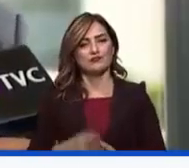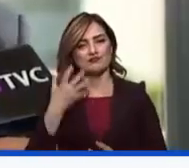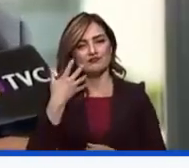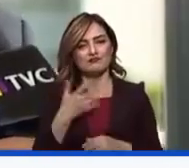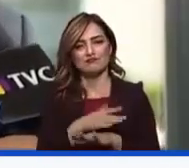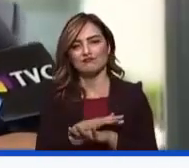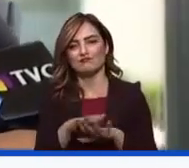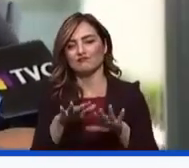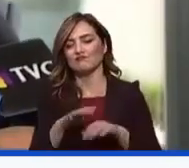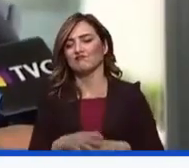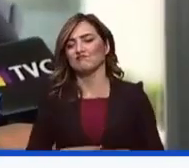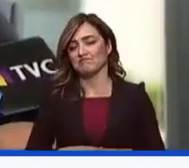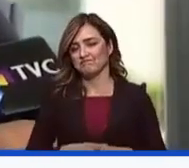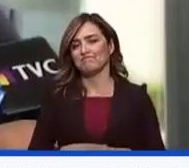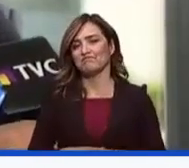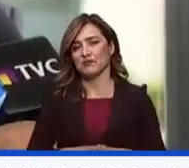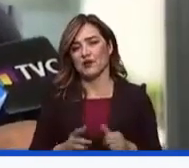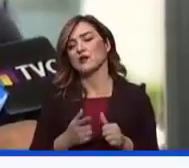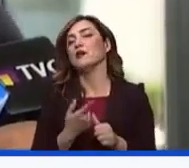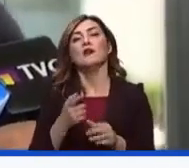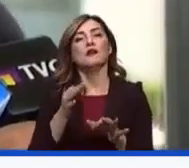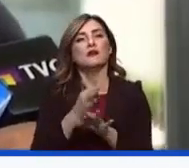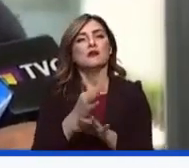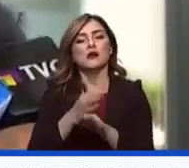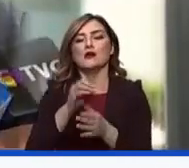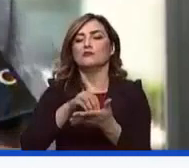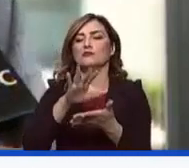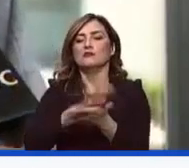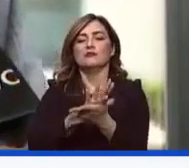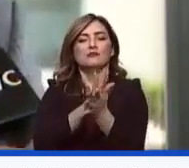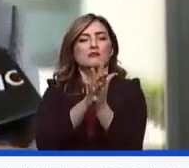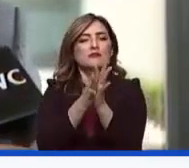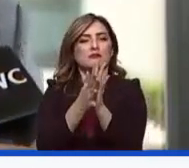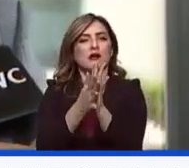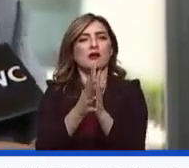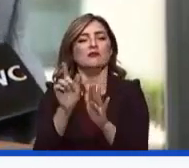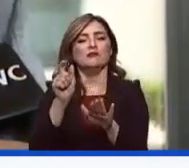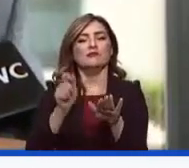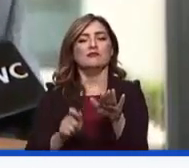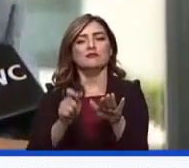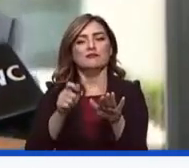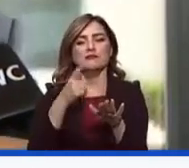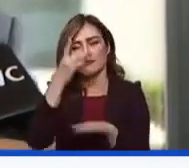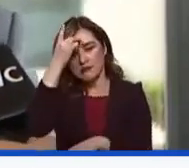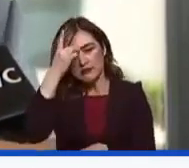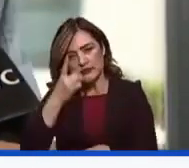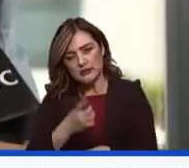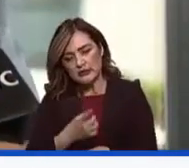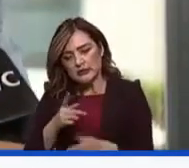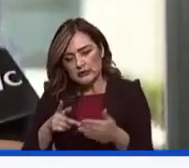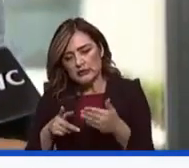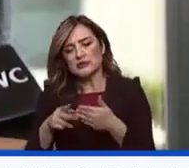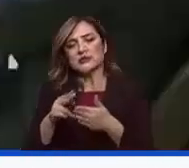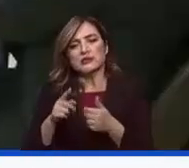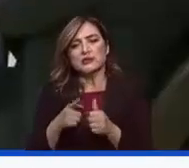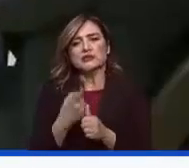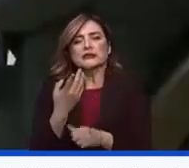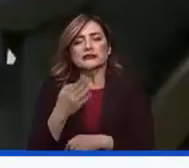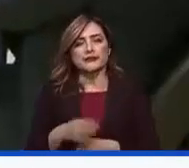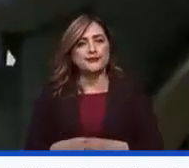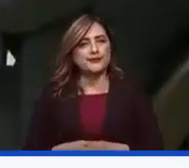aunque haya sentencia en primera instancia, pero que no esté ejecutoriada. El tribunal interpretó que la sentencia que interrumpe sería la de primera